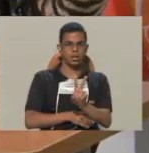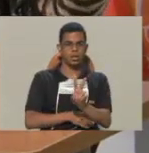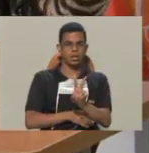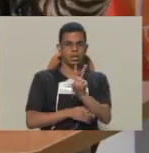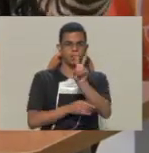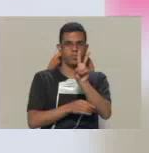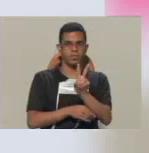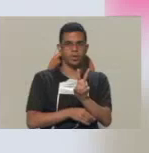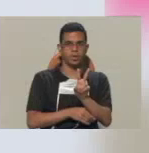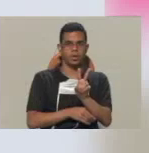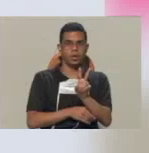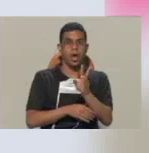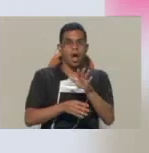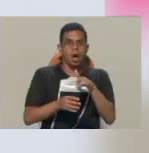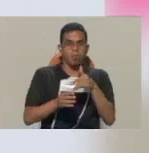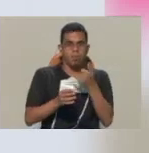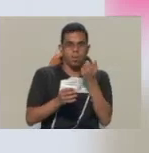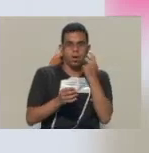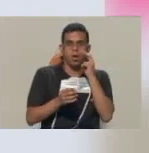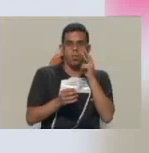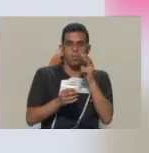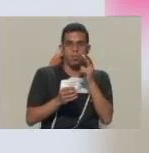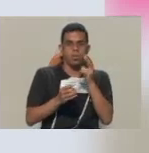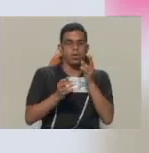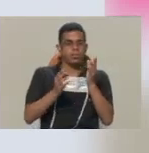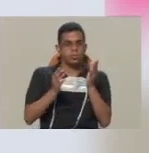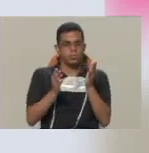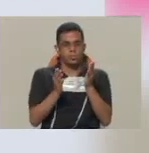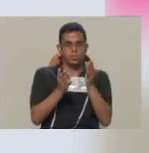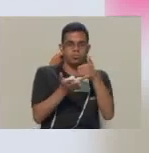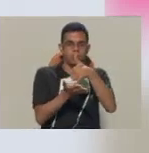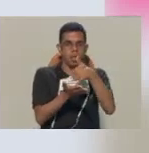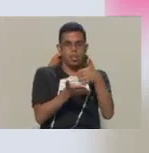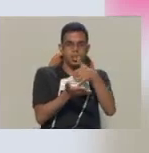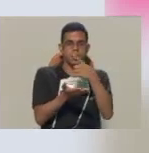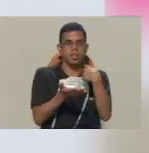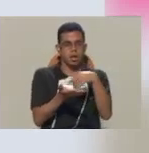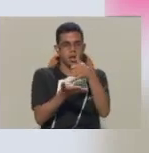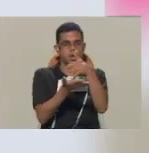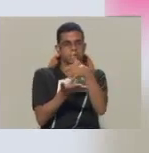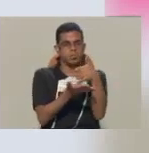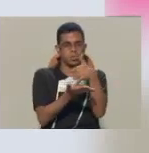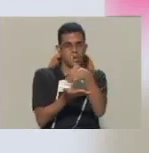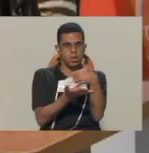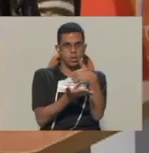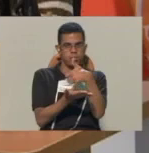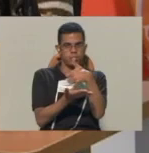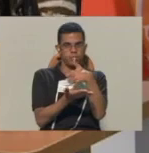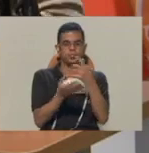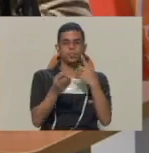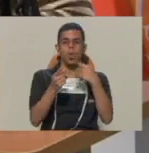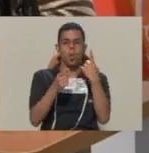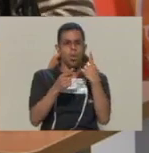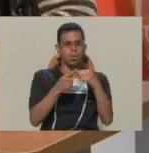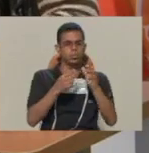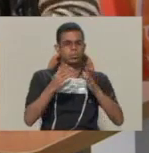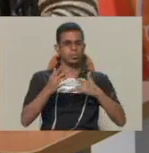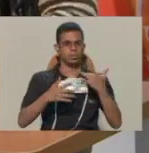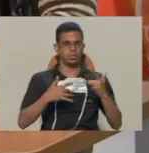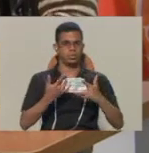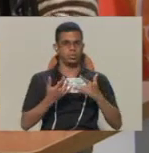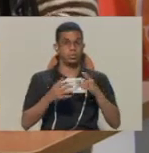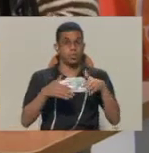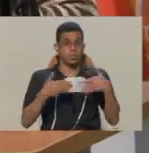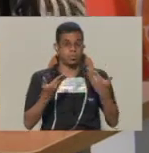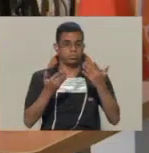vertical, ¿verdad?, para que ellos ya vayan teniendo el sostén de su tronco. Otra de las actividades que podemos hacer